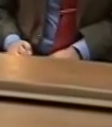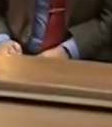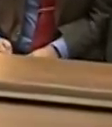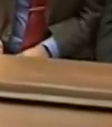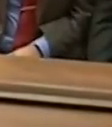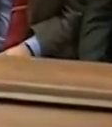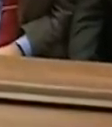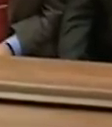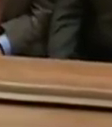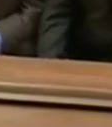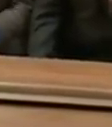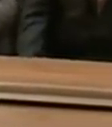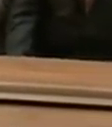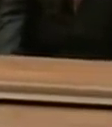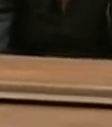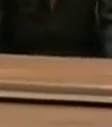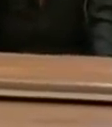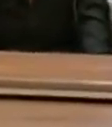tendremos